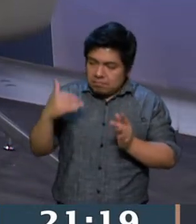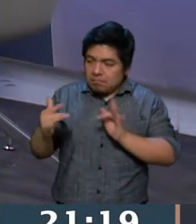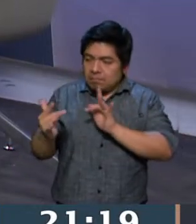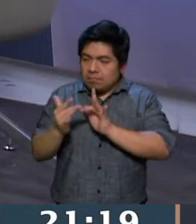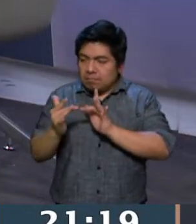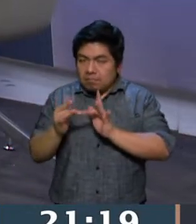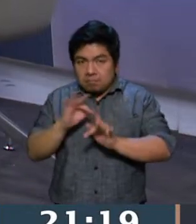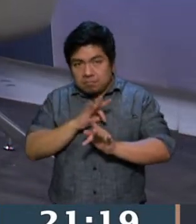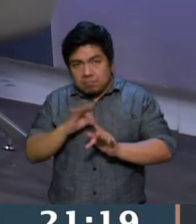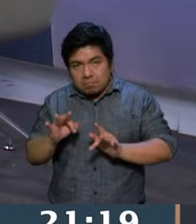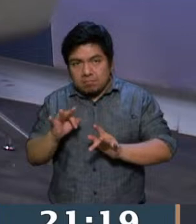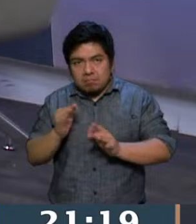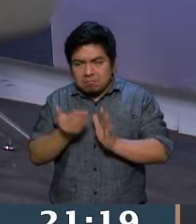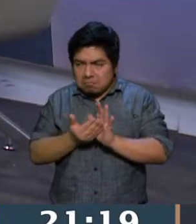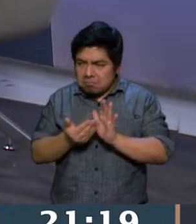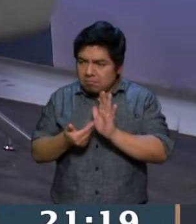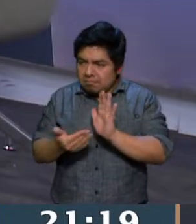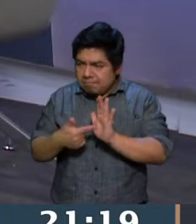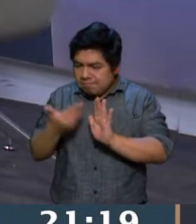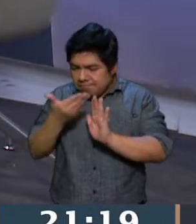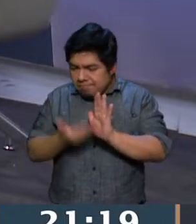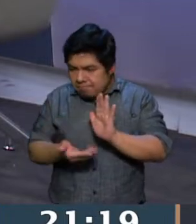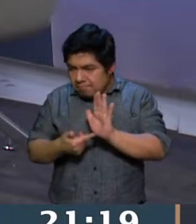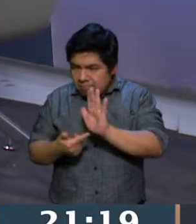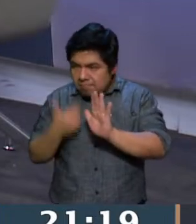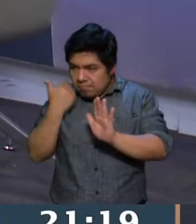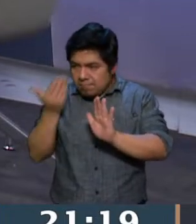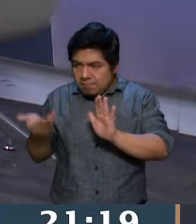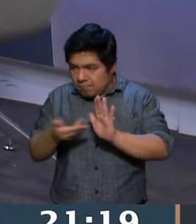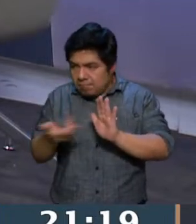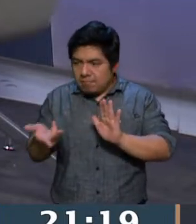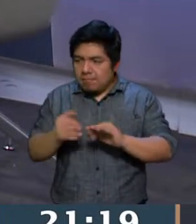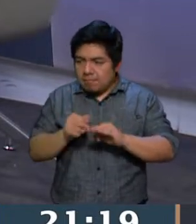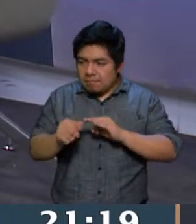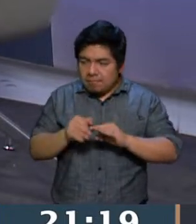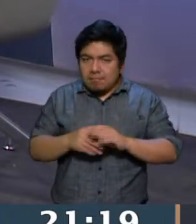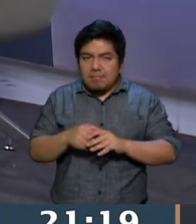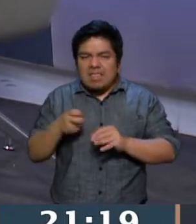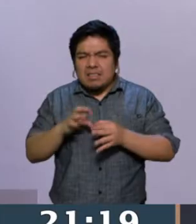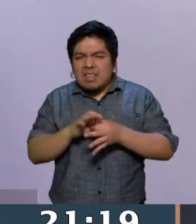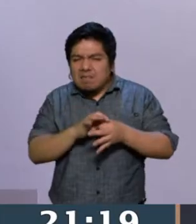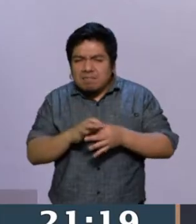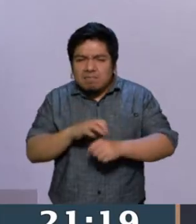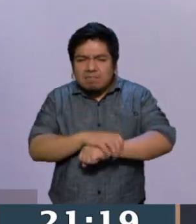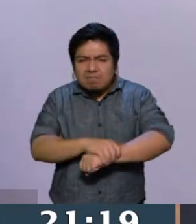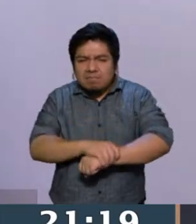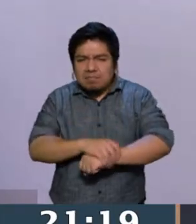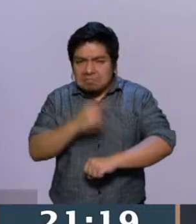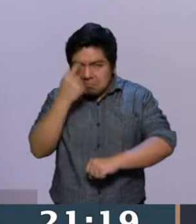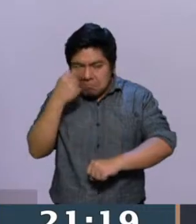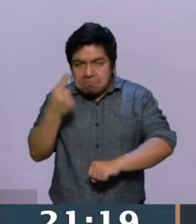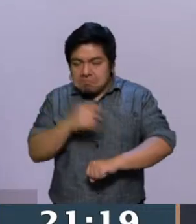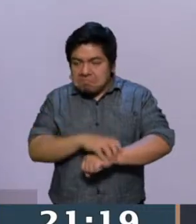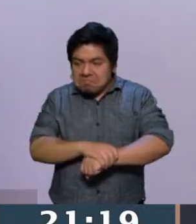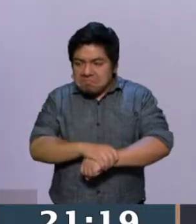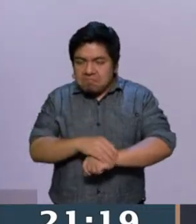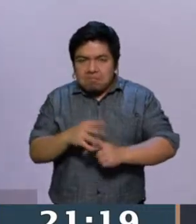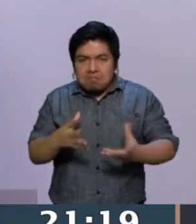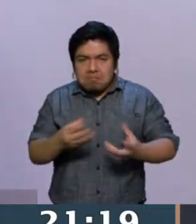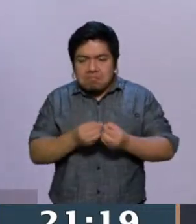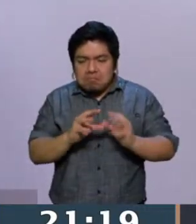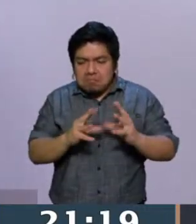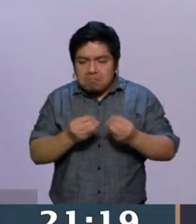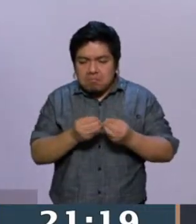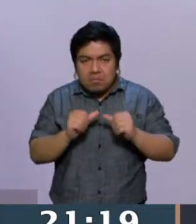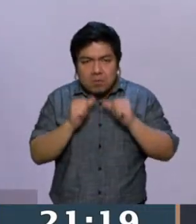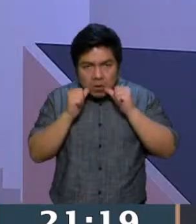conversaciones para poner ahí a disposición nuestro trabajo, ¿no? ¿Esta alianza qué fin tiene? O sea, ¿para qué se juntaron, pues?